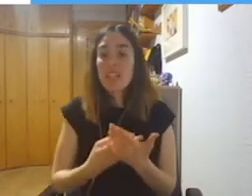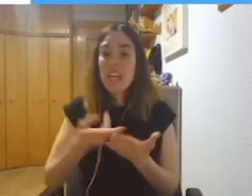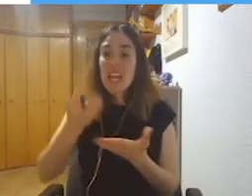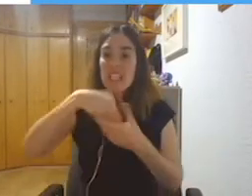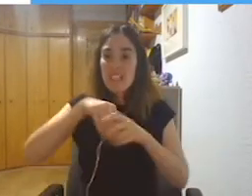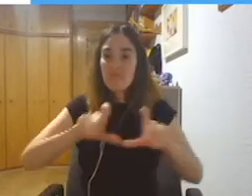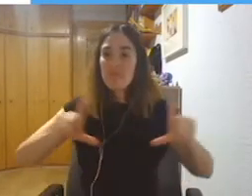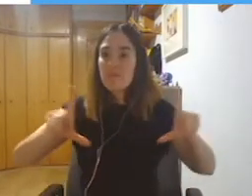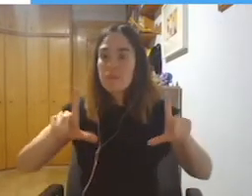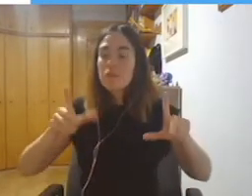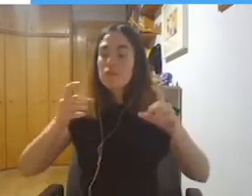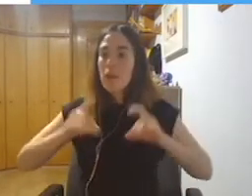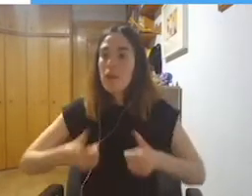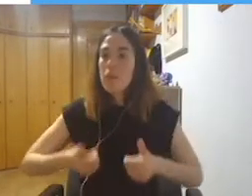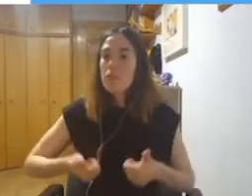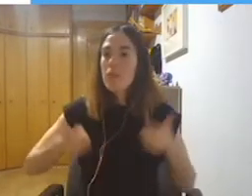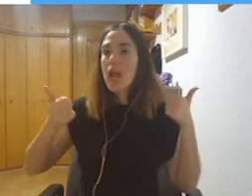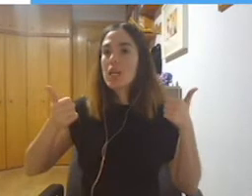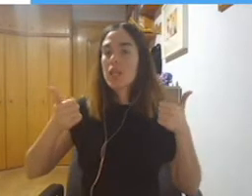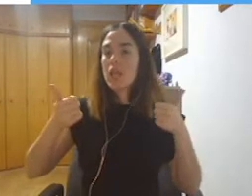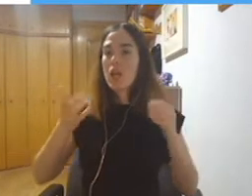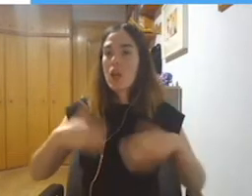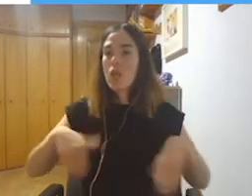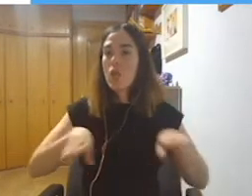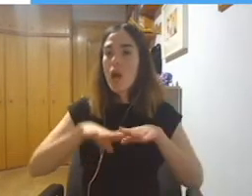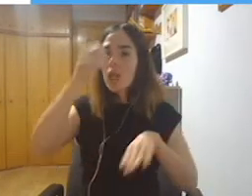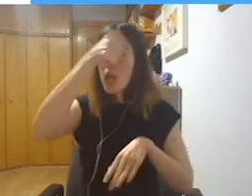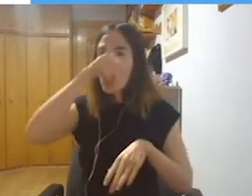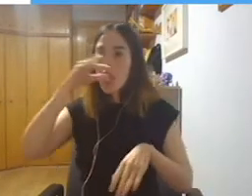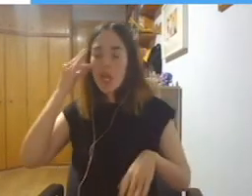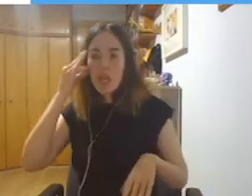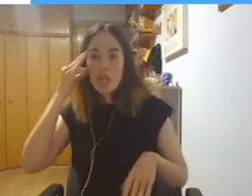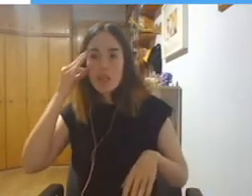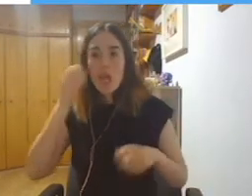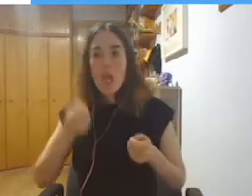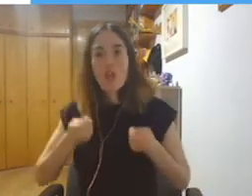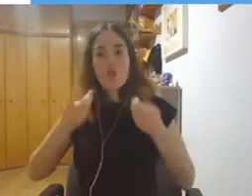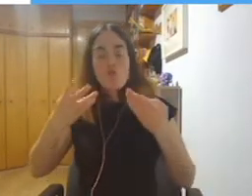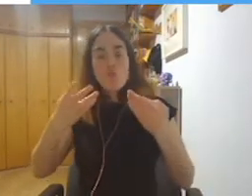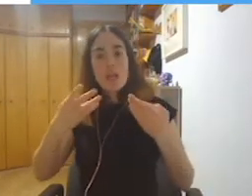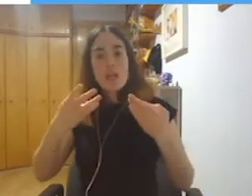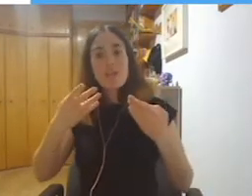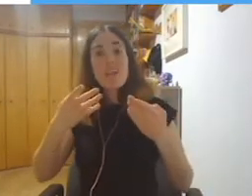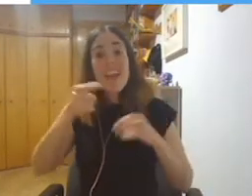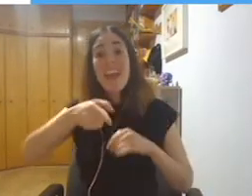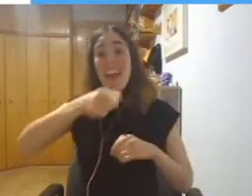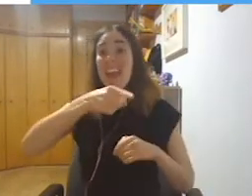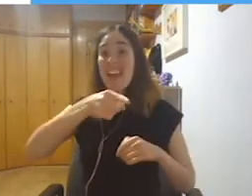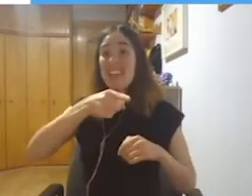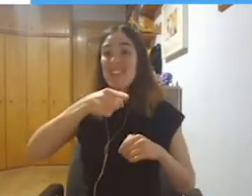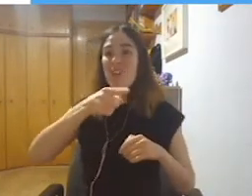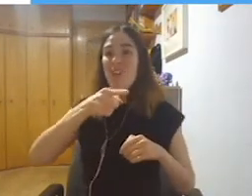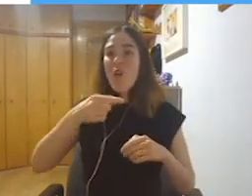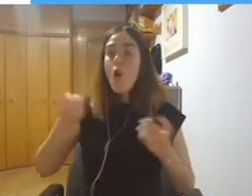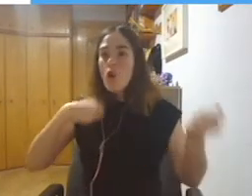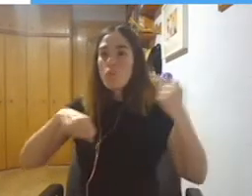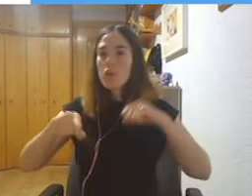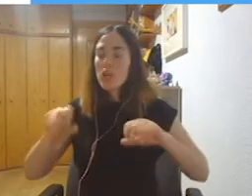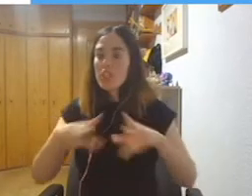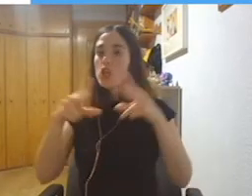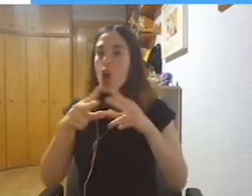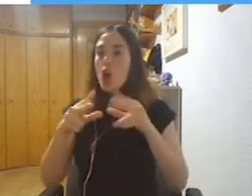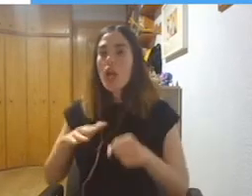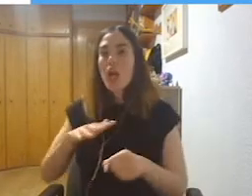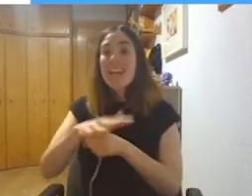además con una igualdad de género respecto a hombres y mujeres intérpretes, eso va a influir en el comportamiento social. Si